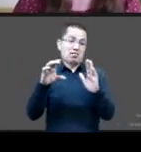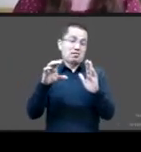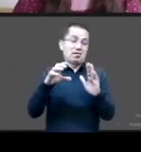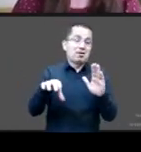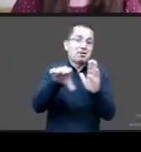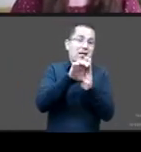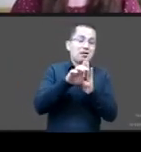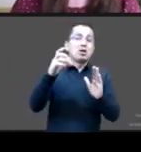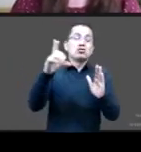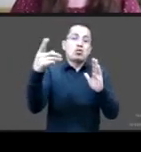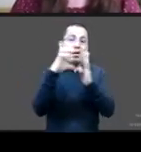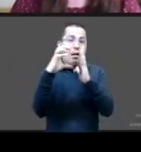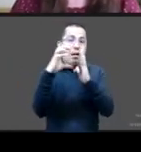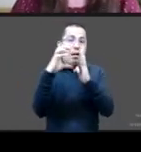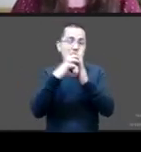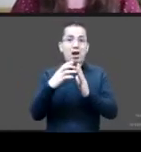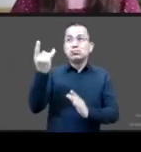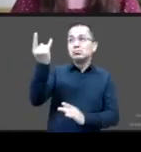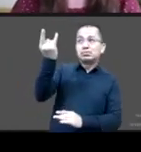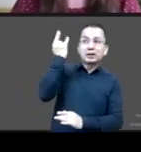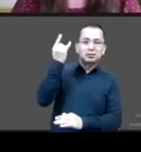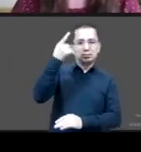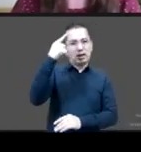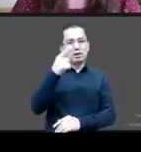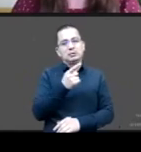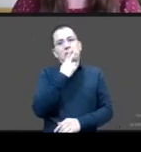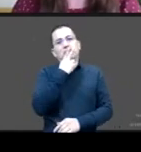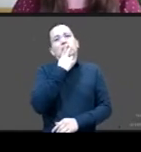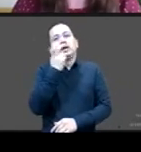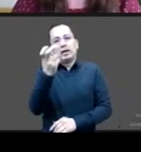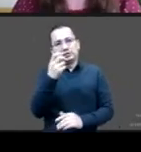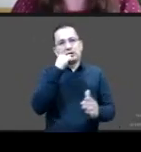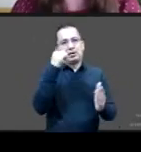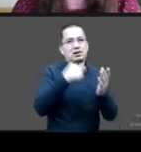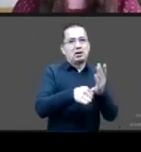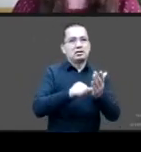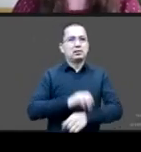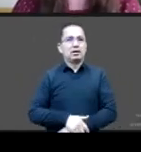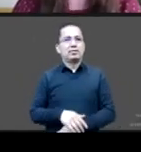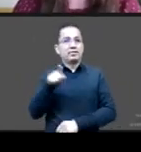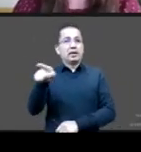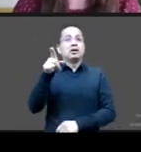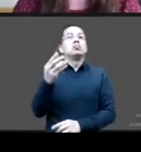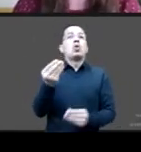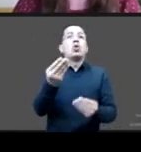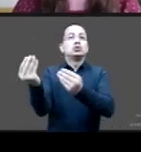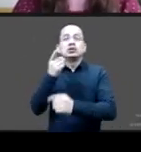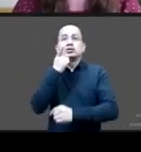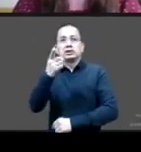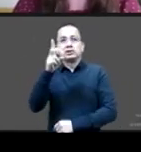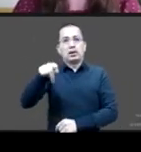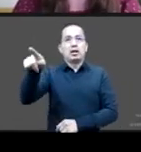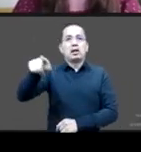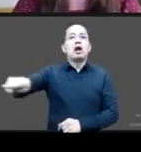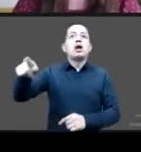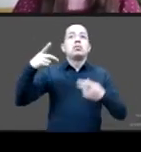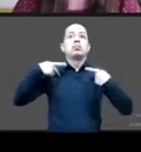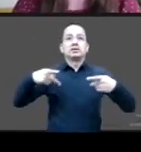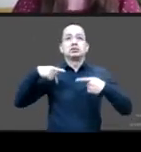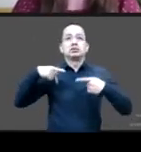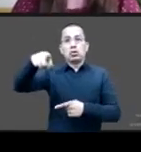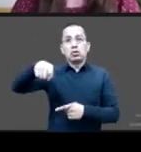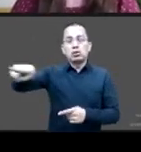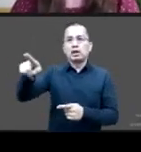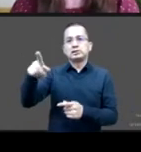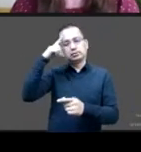conservaban muchos también nos comentan que veían mejoría en el estado de los pacientes al recibir constantemente estas